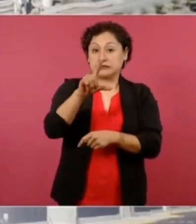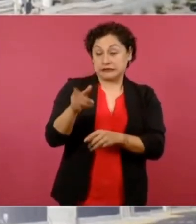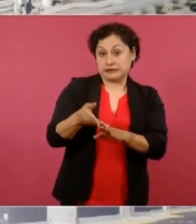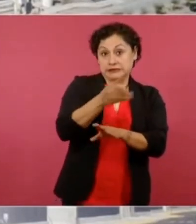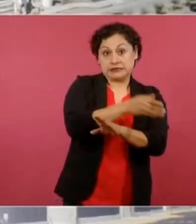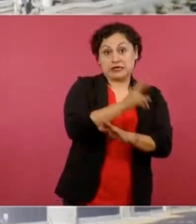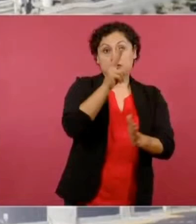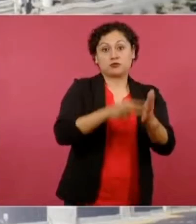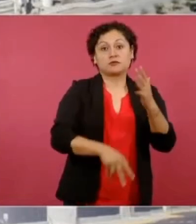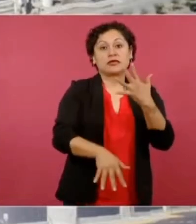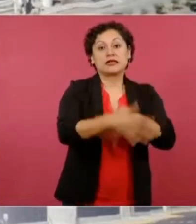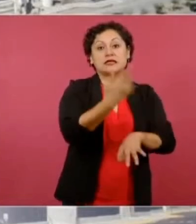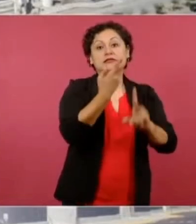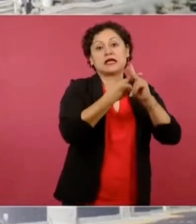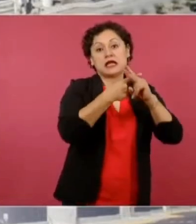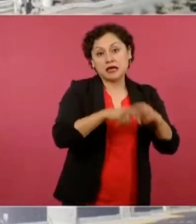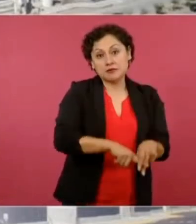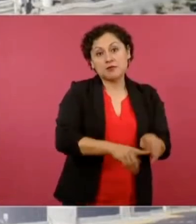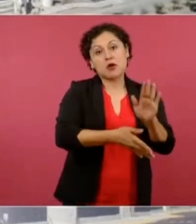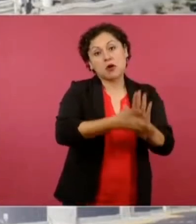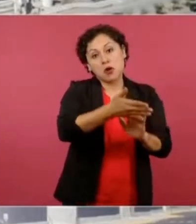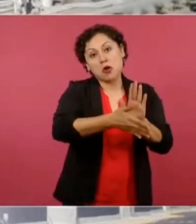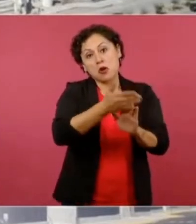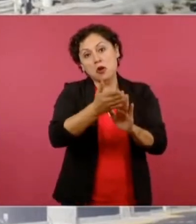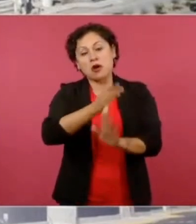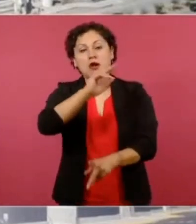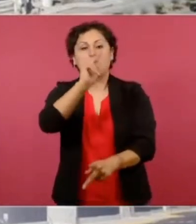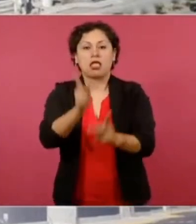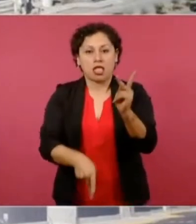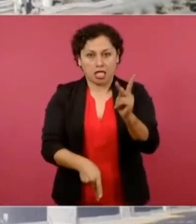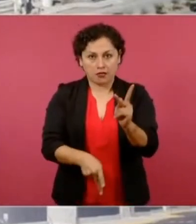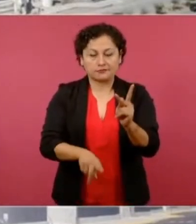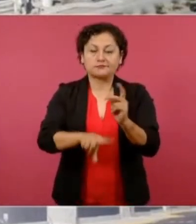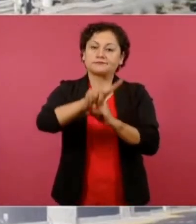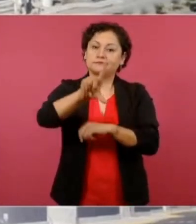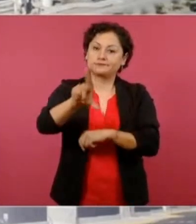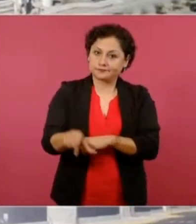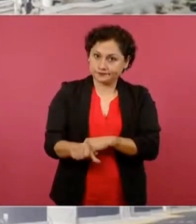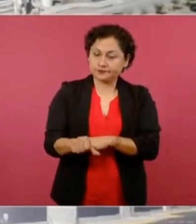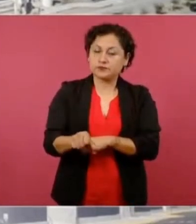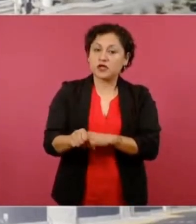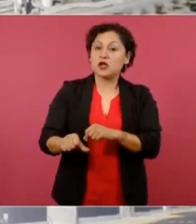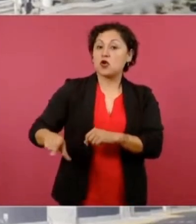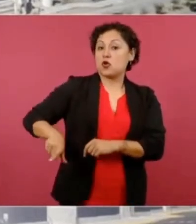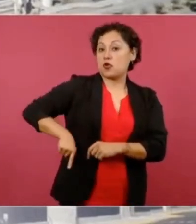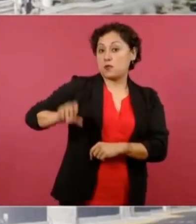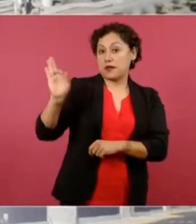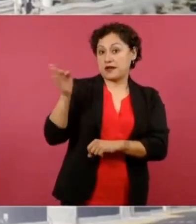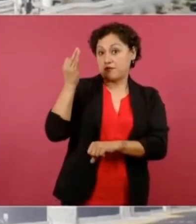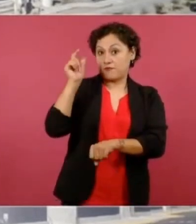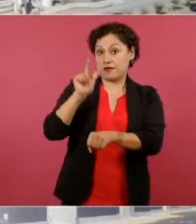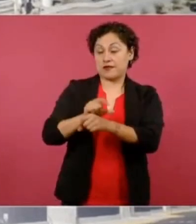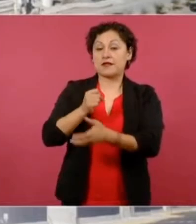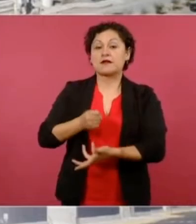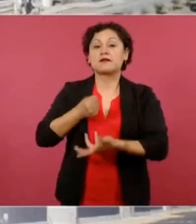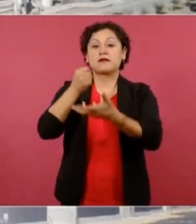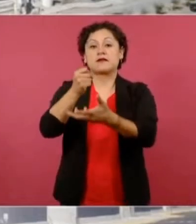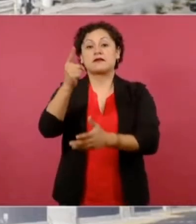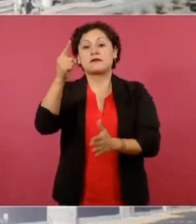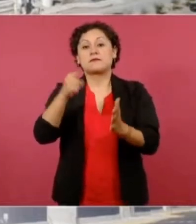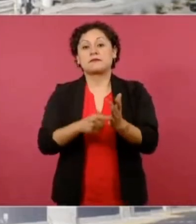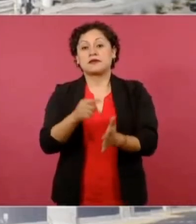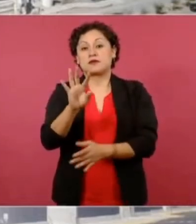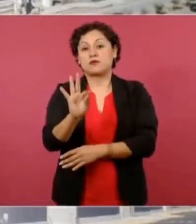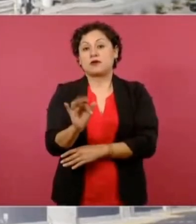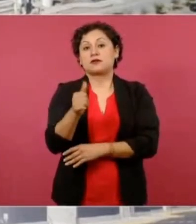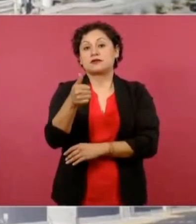y en obra negra durante 6 años allá en Gómez Palacio, y el gobierno federal, con una inversión de 1.046 millones de